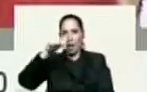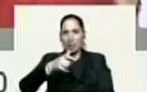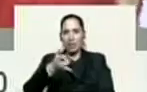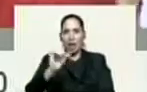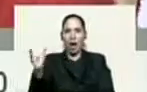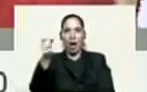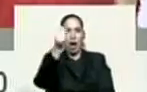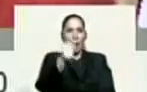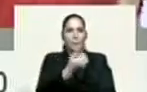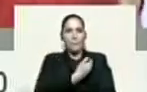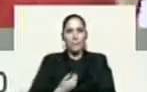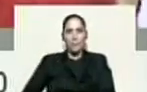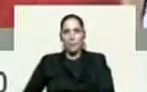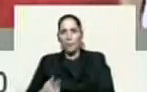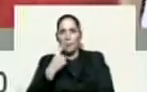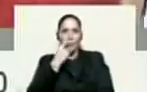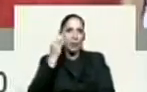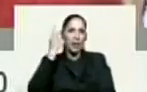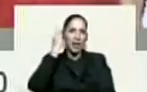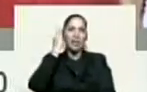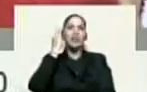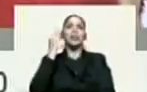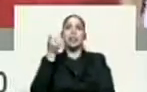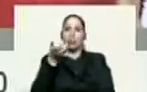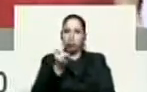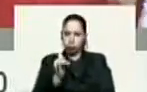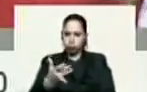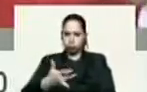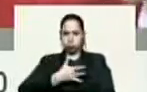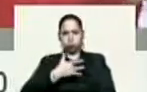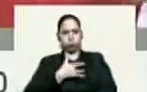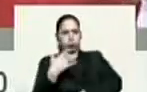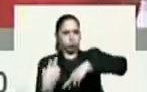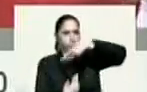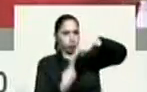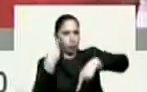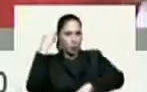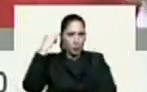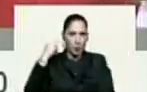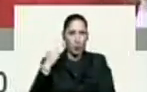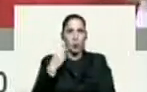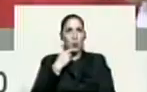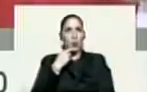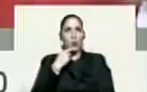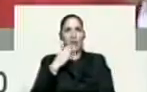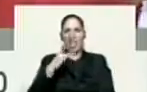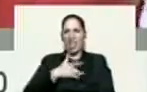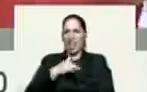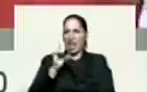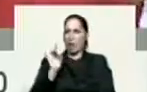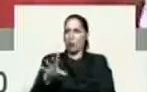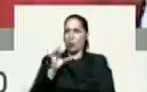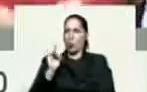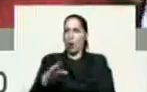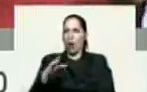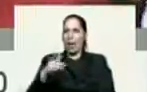presidente o una presidenta y será bolivariano, revolucionario y para que le duela